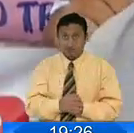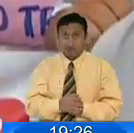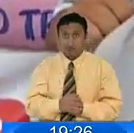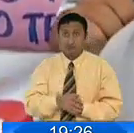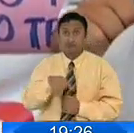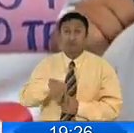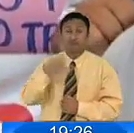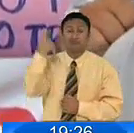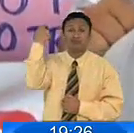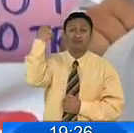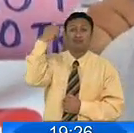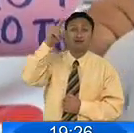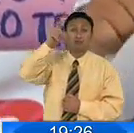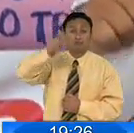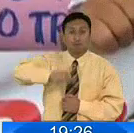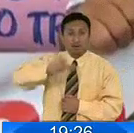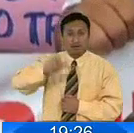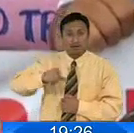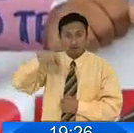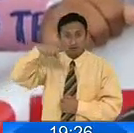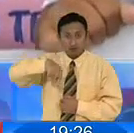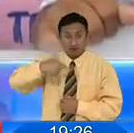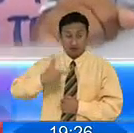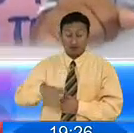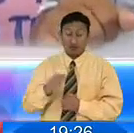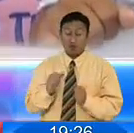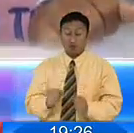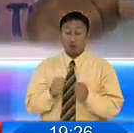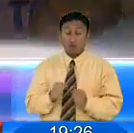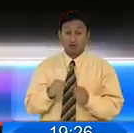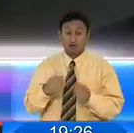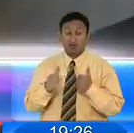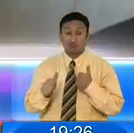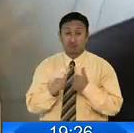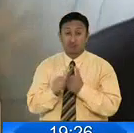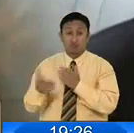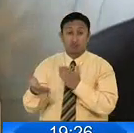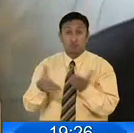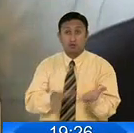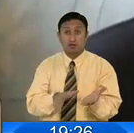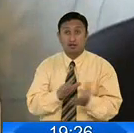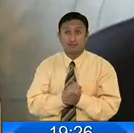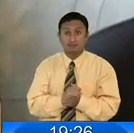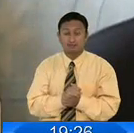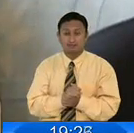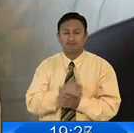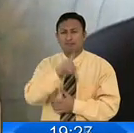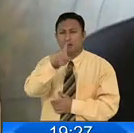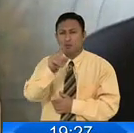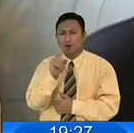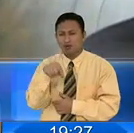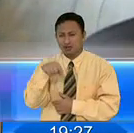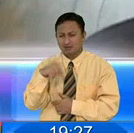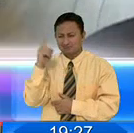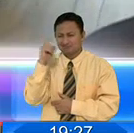miles de pacientes que están en estado crítico, a punto de morir. ¿Qué ha sido lo más duro de todo esto?